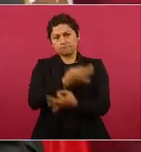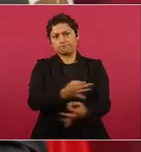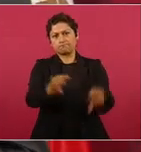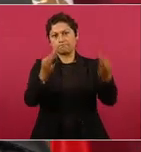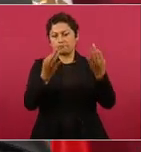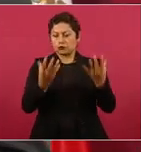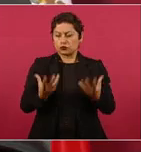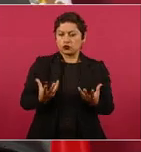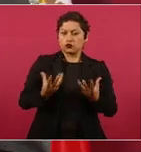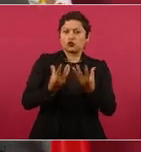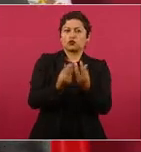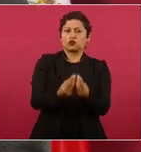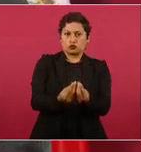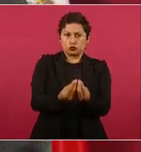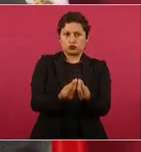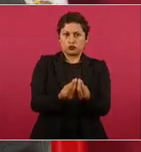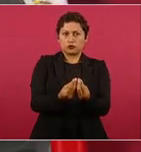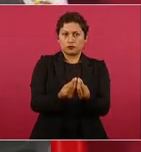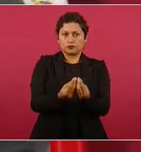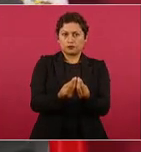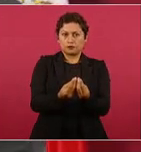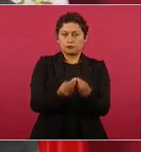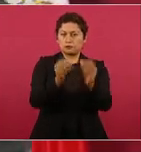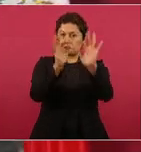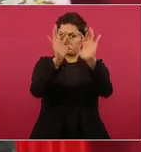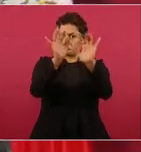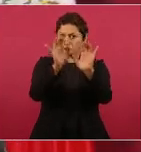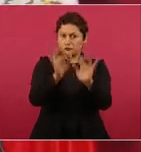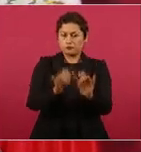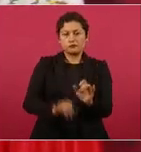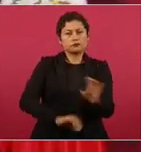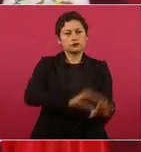conjunto muy completo